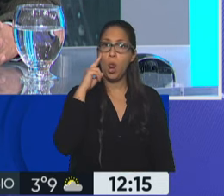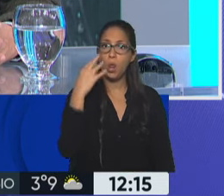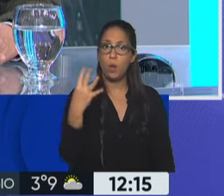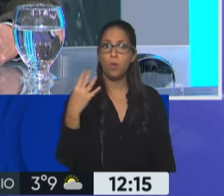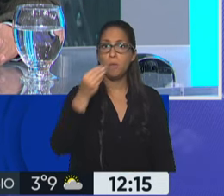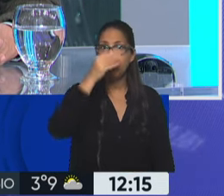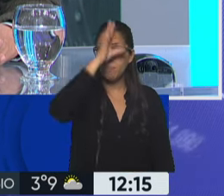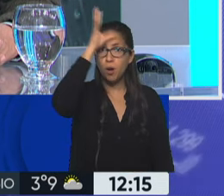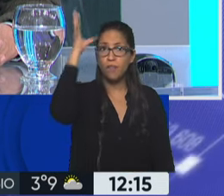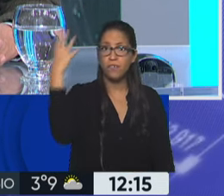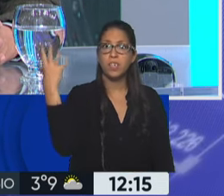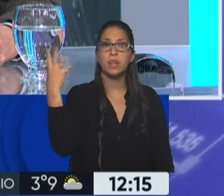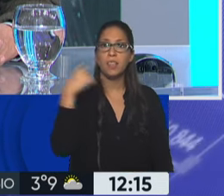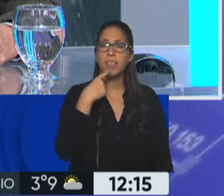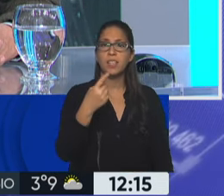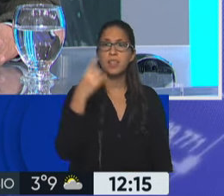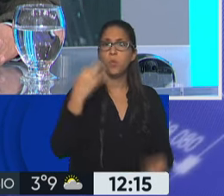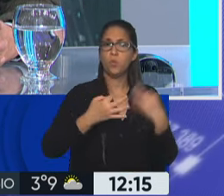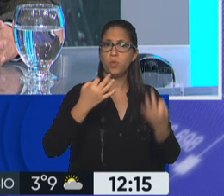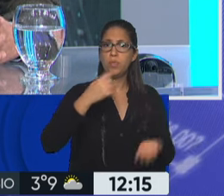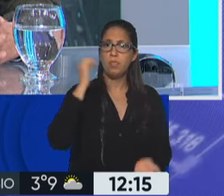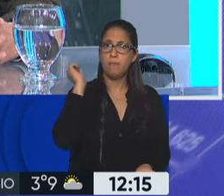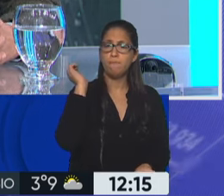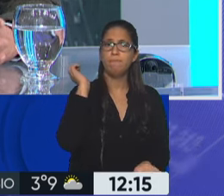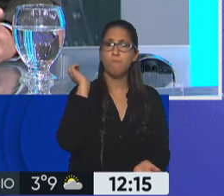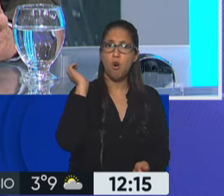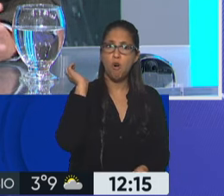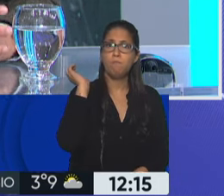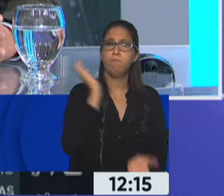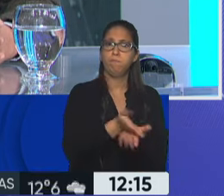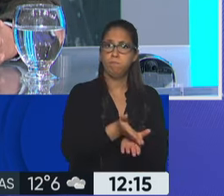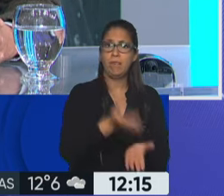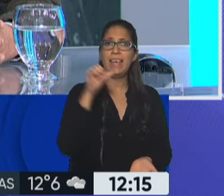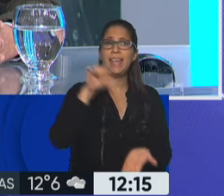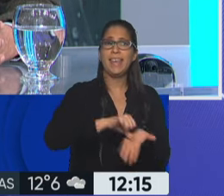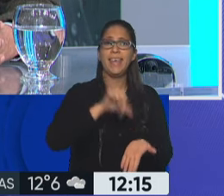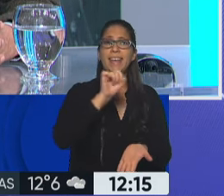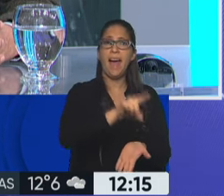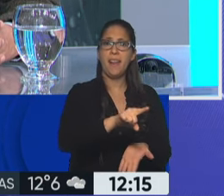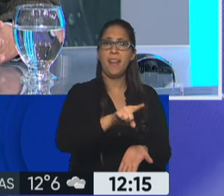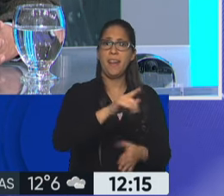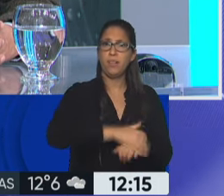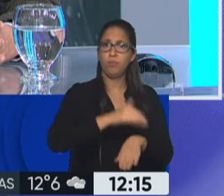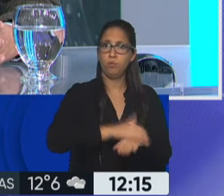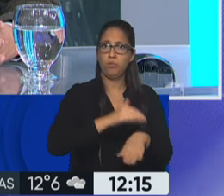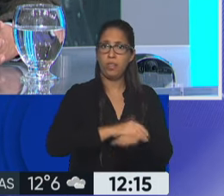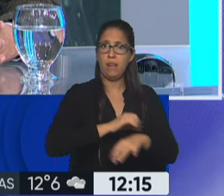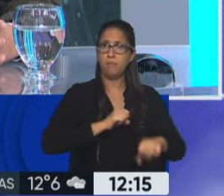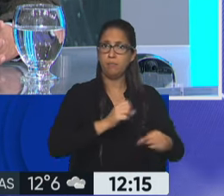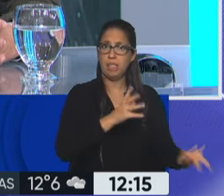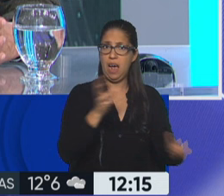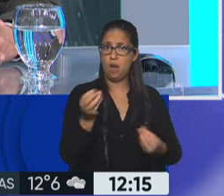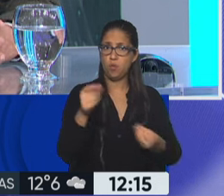justicia declara Irán que está como actor actor intelectual y que habrá provisto alguna alguna alguna ayuda eso